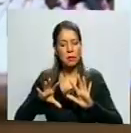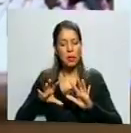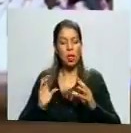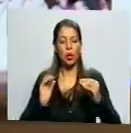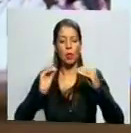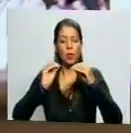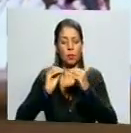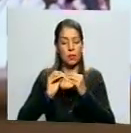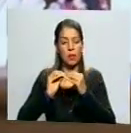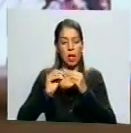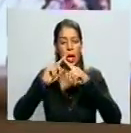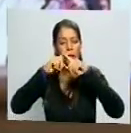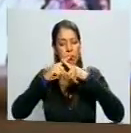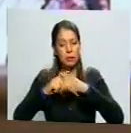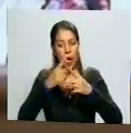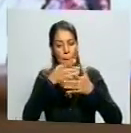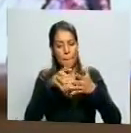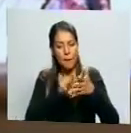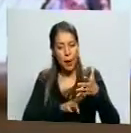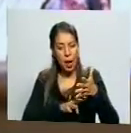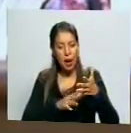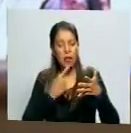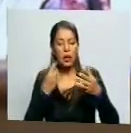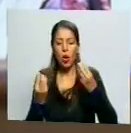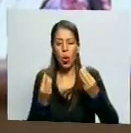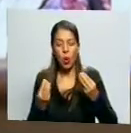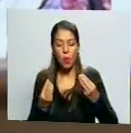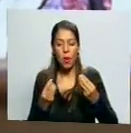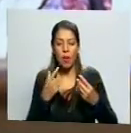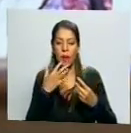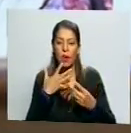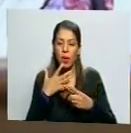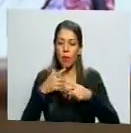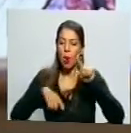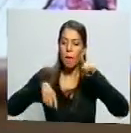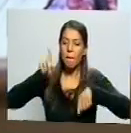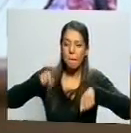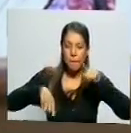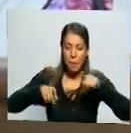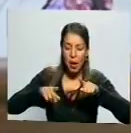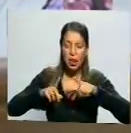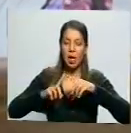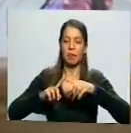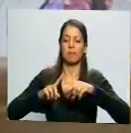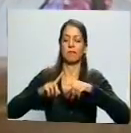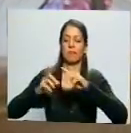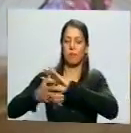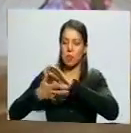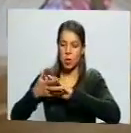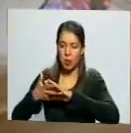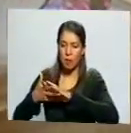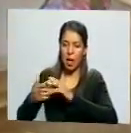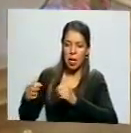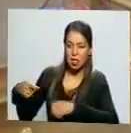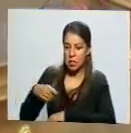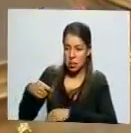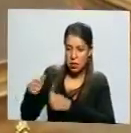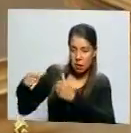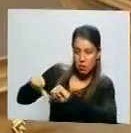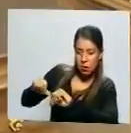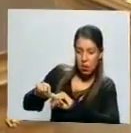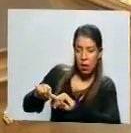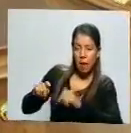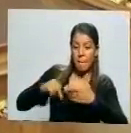de ajuste aritmético que tenga que ver precisamente con las variaciones que tenemos en la coyuntura de guerra y que podamos ajustar